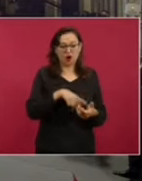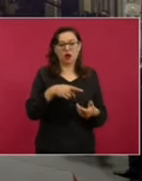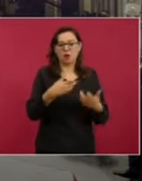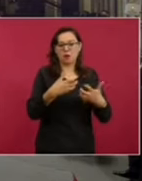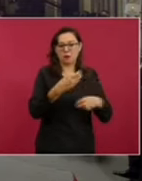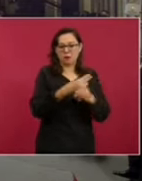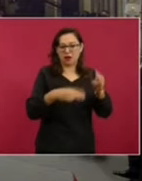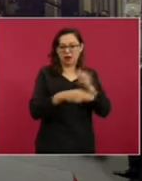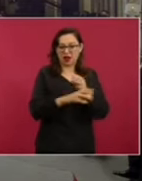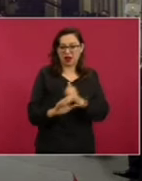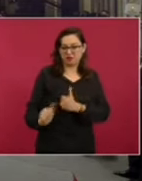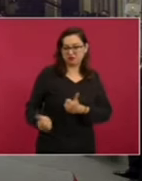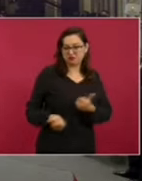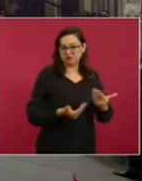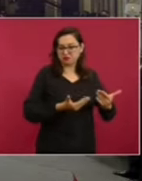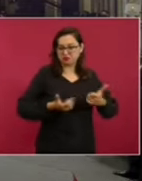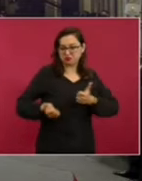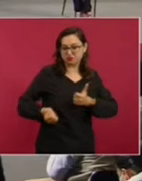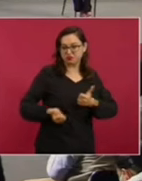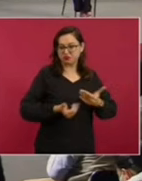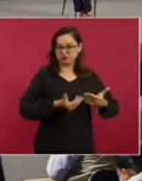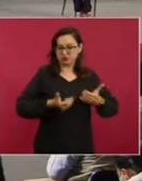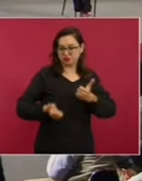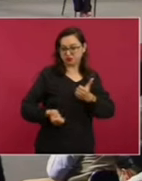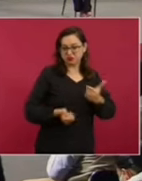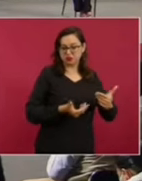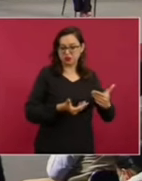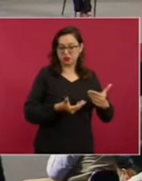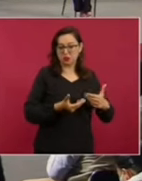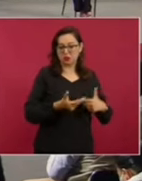Va a tener 50 metros, lo que es el derecho de vía.